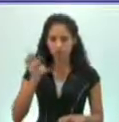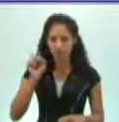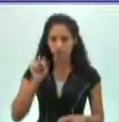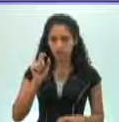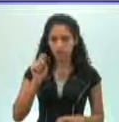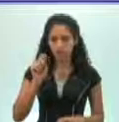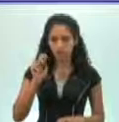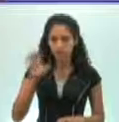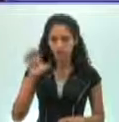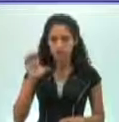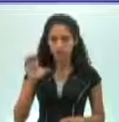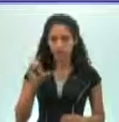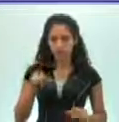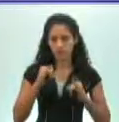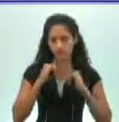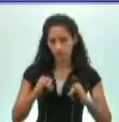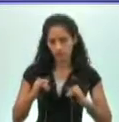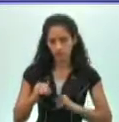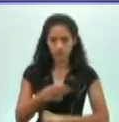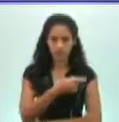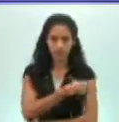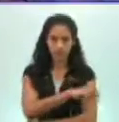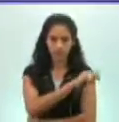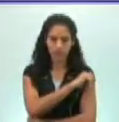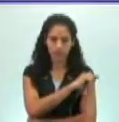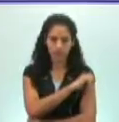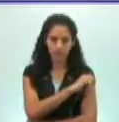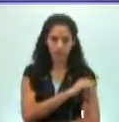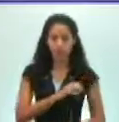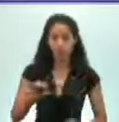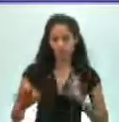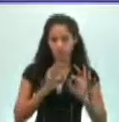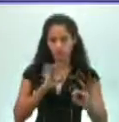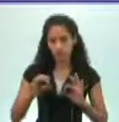la población sobre la cautela que se debía tener con esta epidemia.